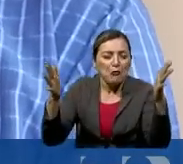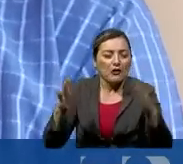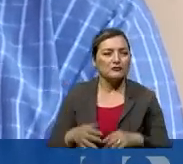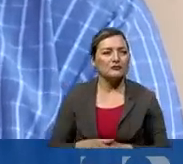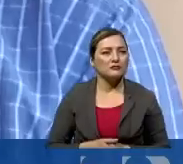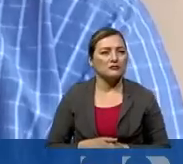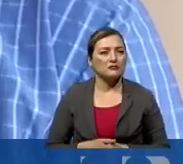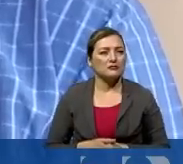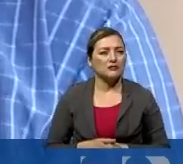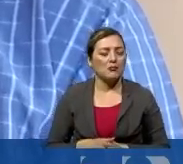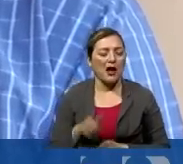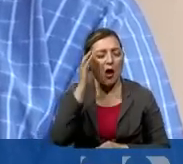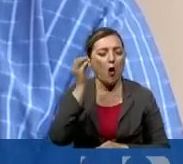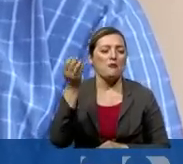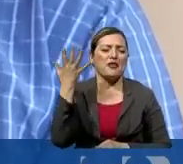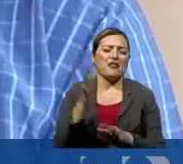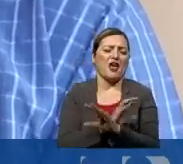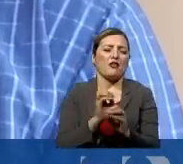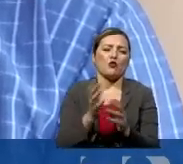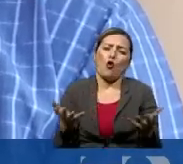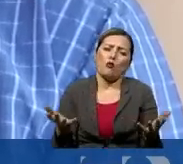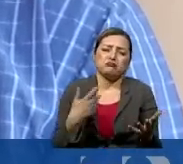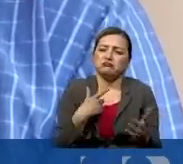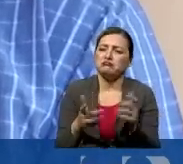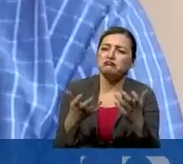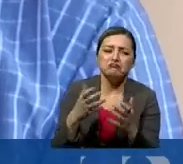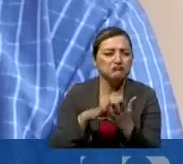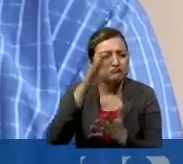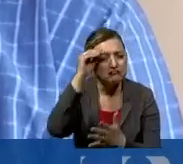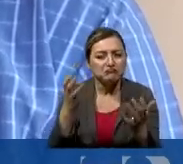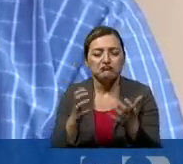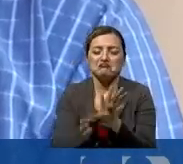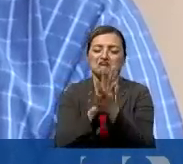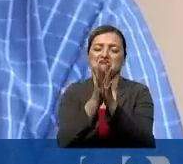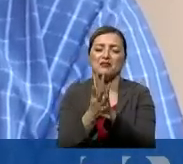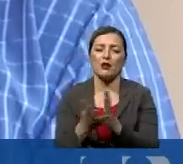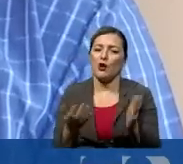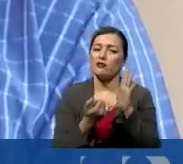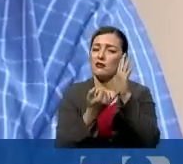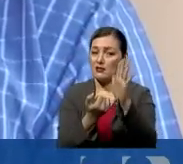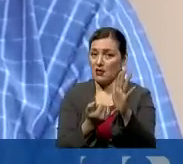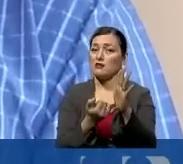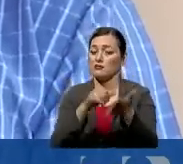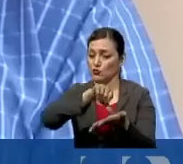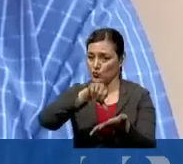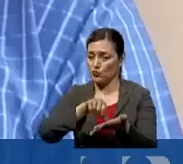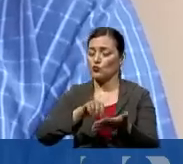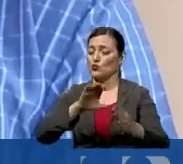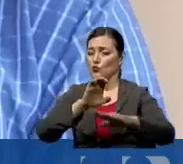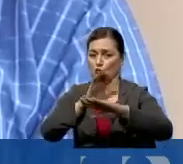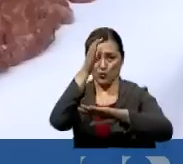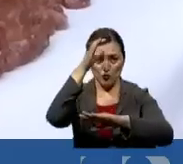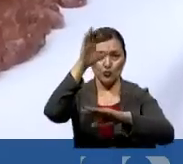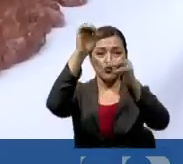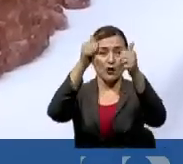para que no muera esto, que es un arte que nos define a la ciudad y al país entero como cultura y